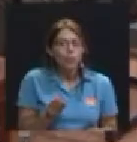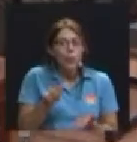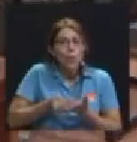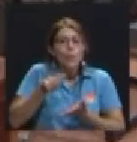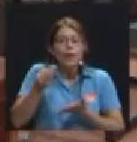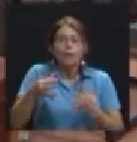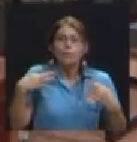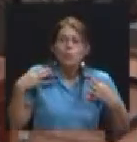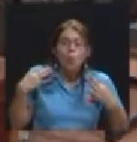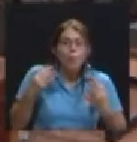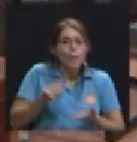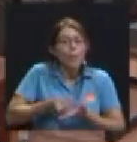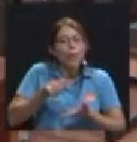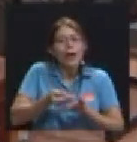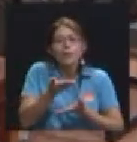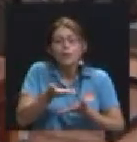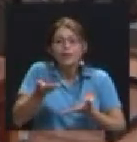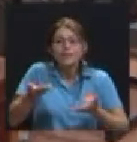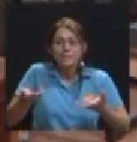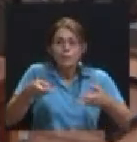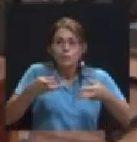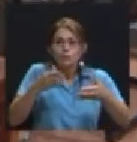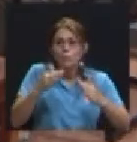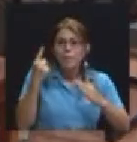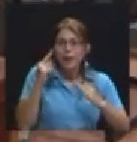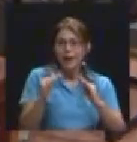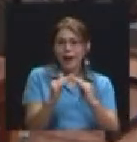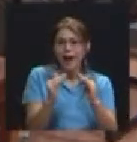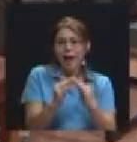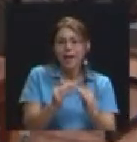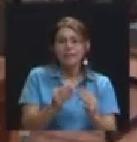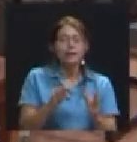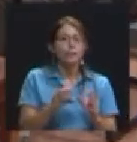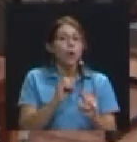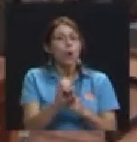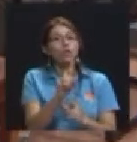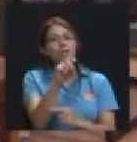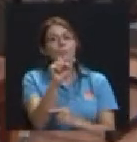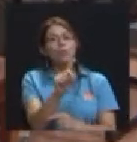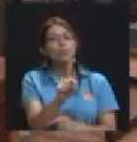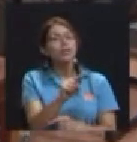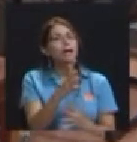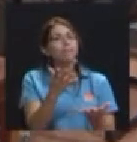en utensilios domésticos? En los últimos 6 meses, ¿cuánto gastó en